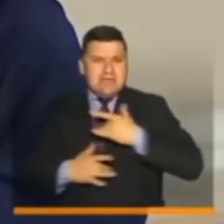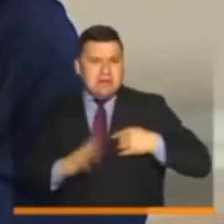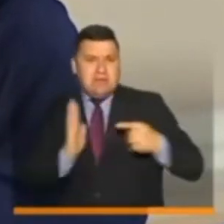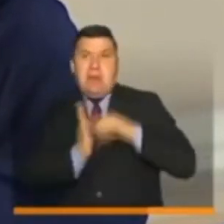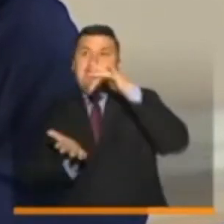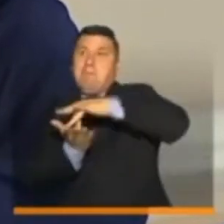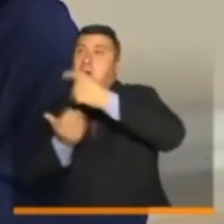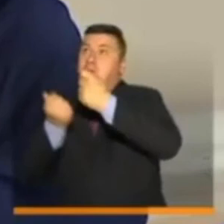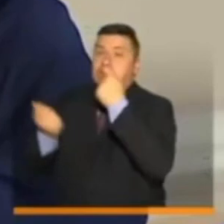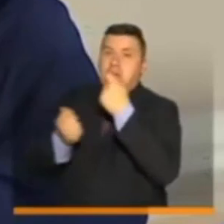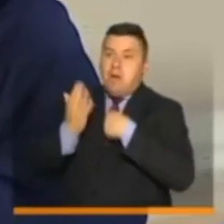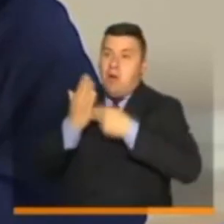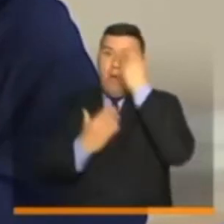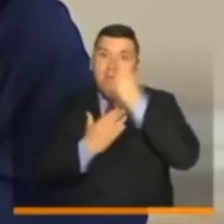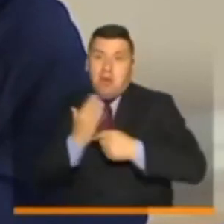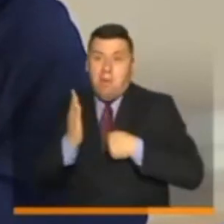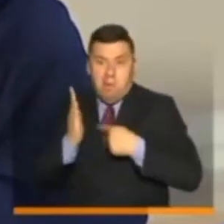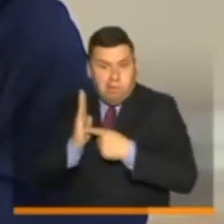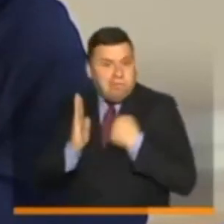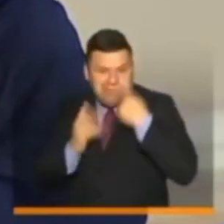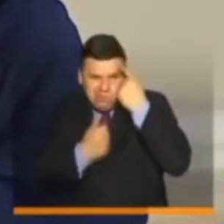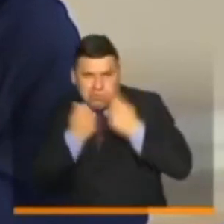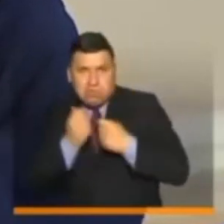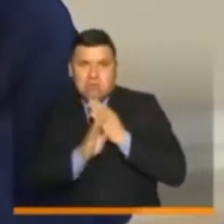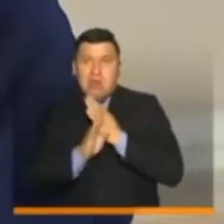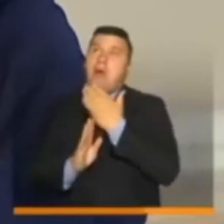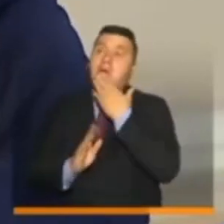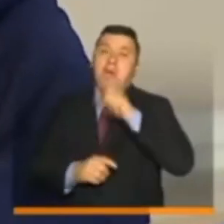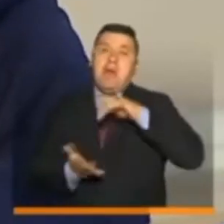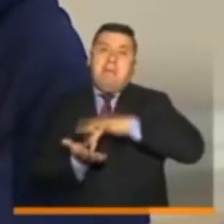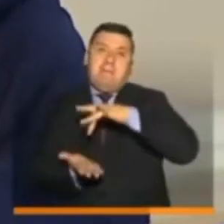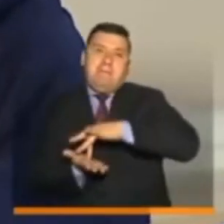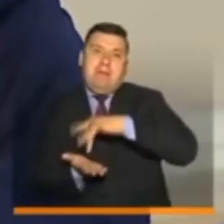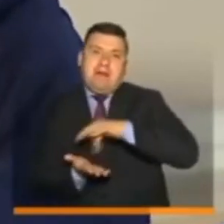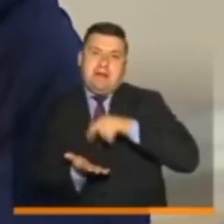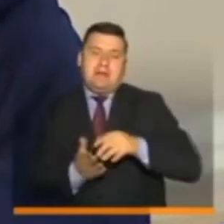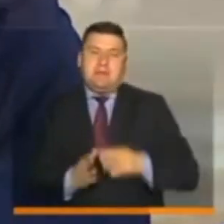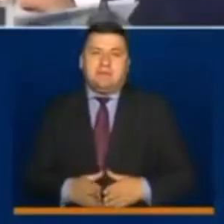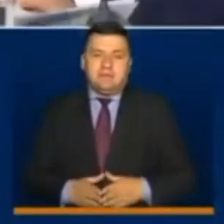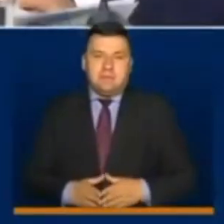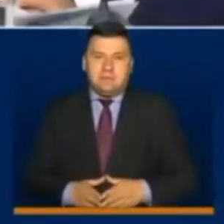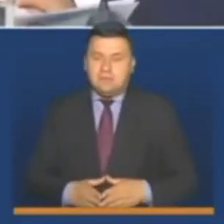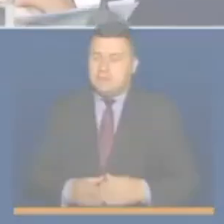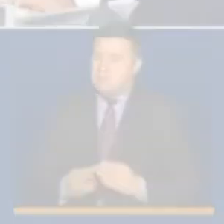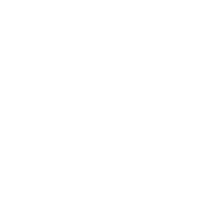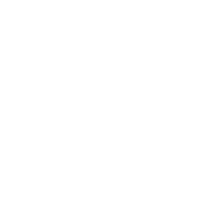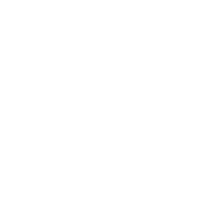importante que quien tenga sus productos o quiera adquirirlos pueda participar en este evento.